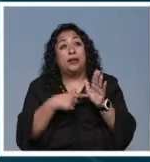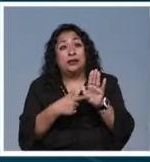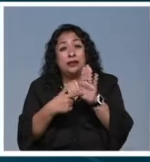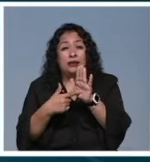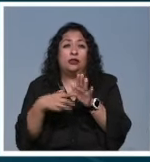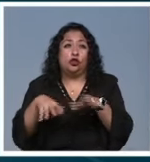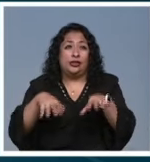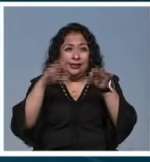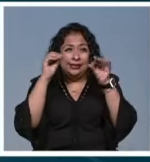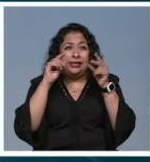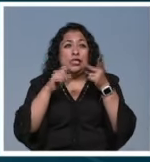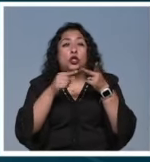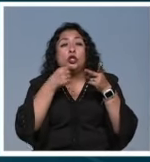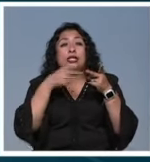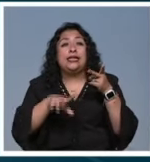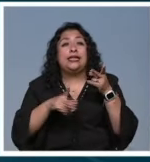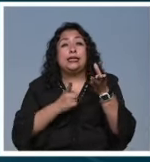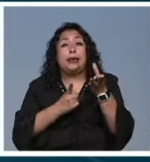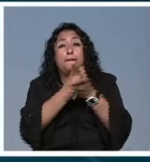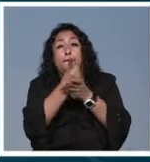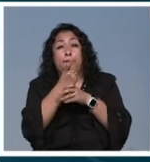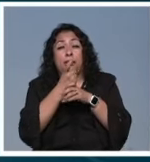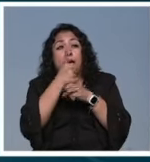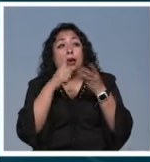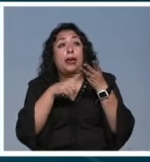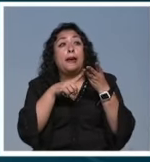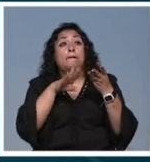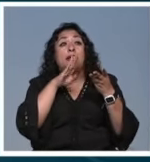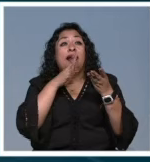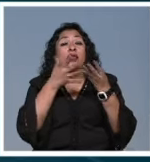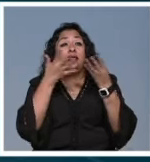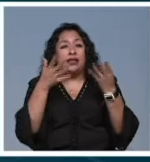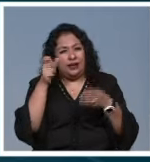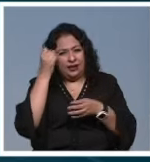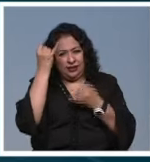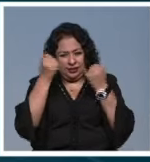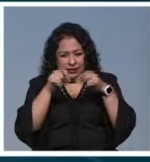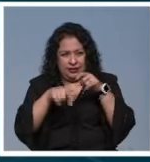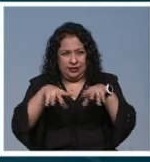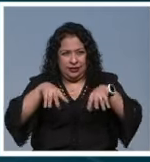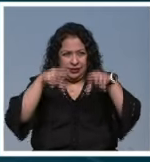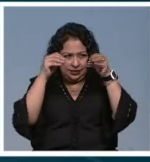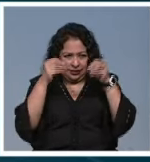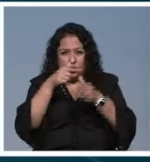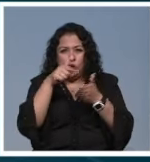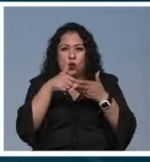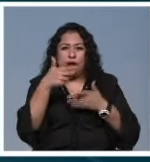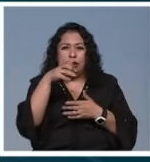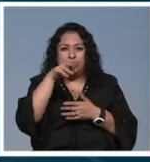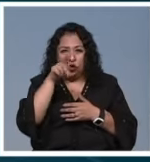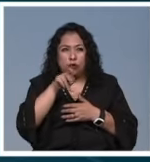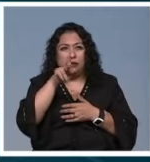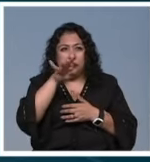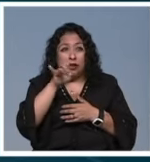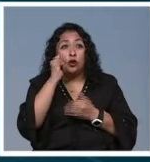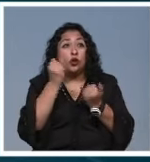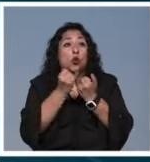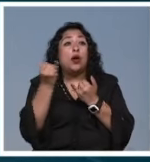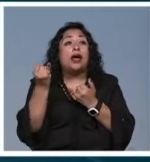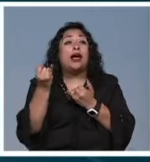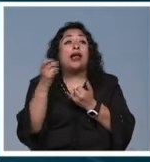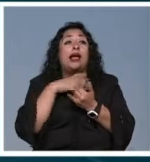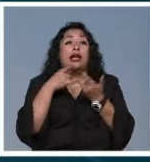de circo como La Niña Bala y Madre Tierra, a cargo del semillero creativo de circo en Gómez Palacio, así como la